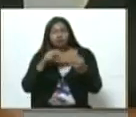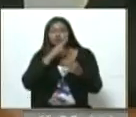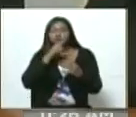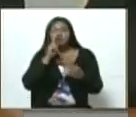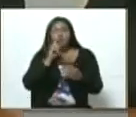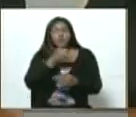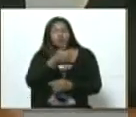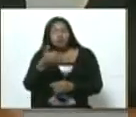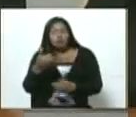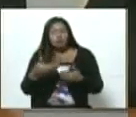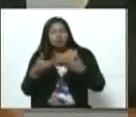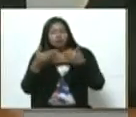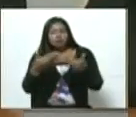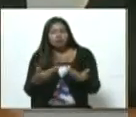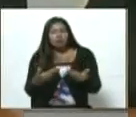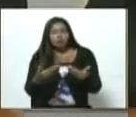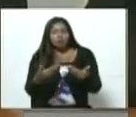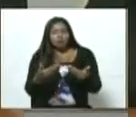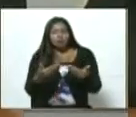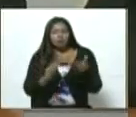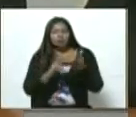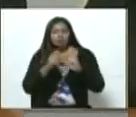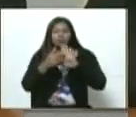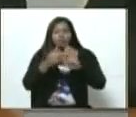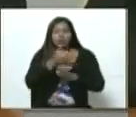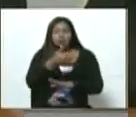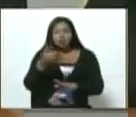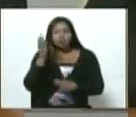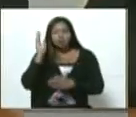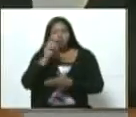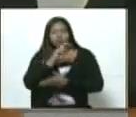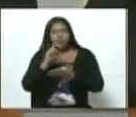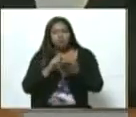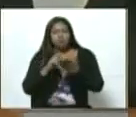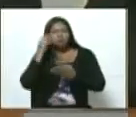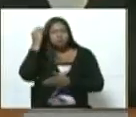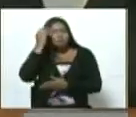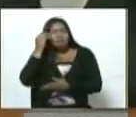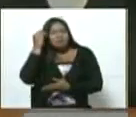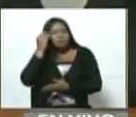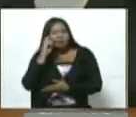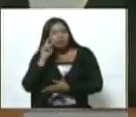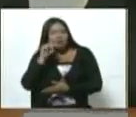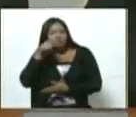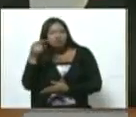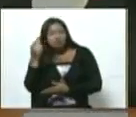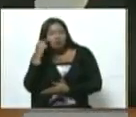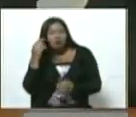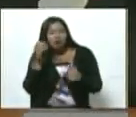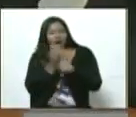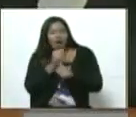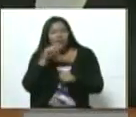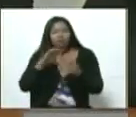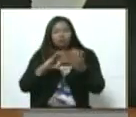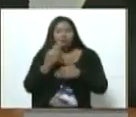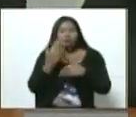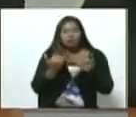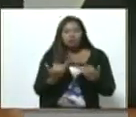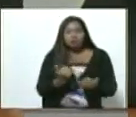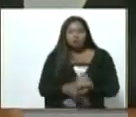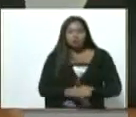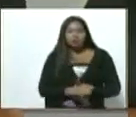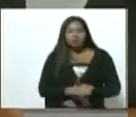que se le está presentando. Y luego la Asamblea Nacional analiza y ve busca y ve si hay fundamento